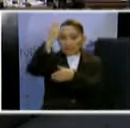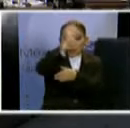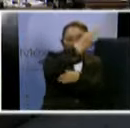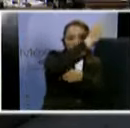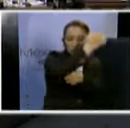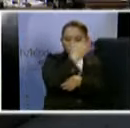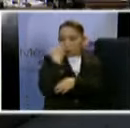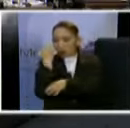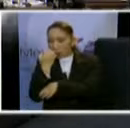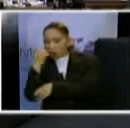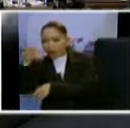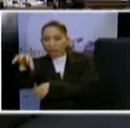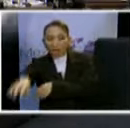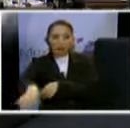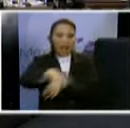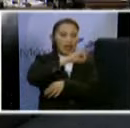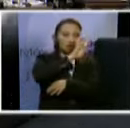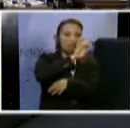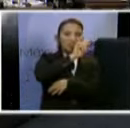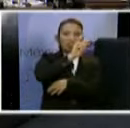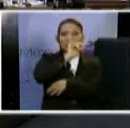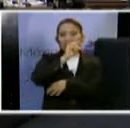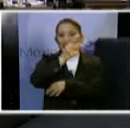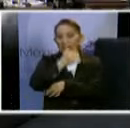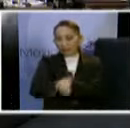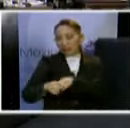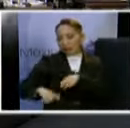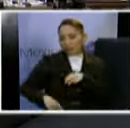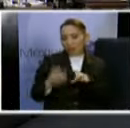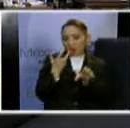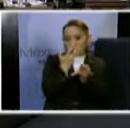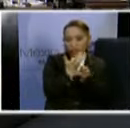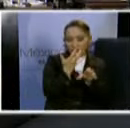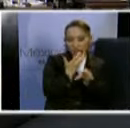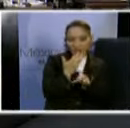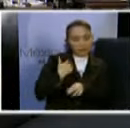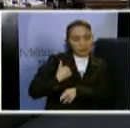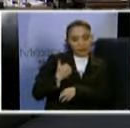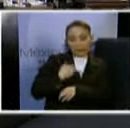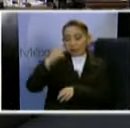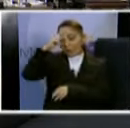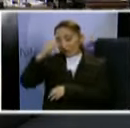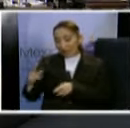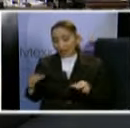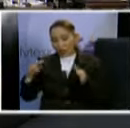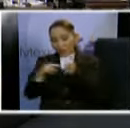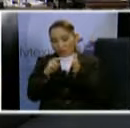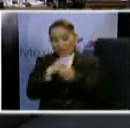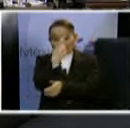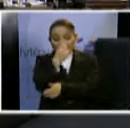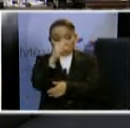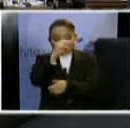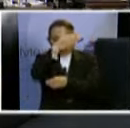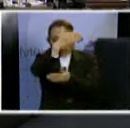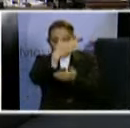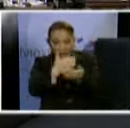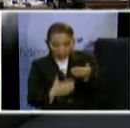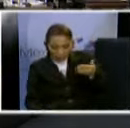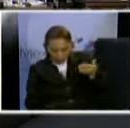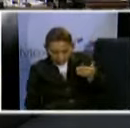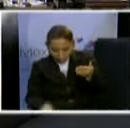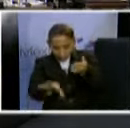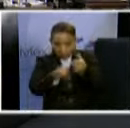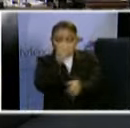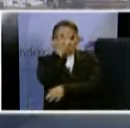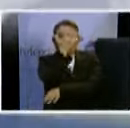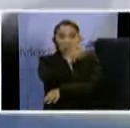universidades, escuelas, think tanks, gobiernos de los estados canadienses y mexicanas. De esos 180, yo creo que si